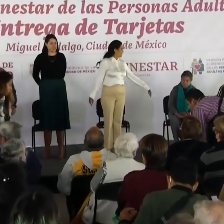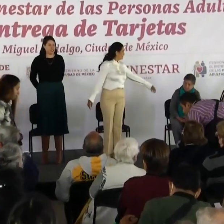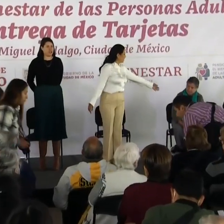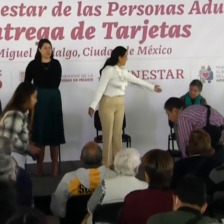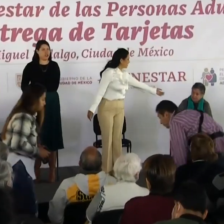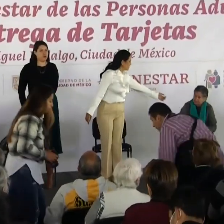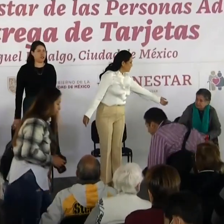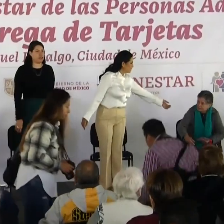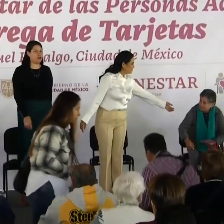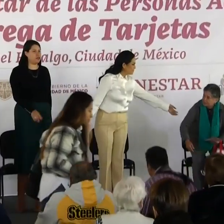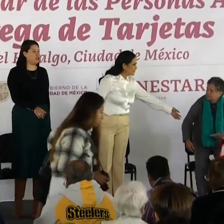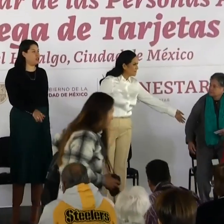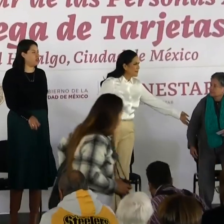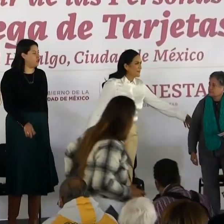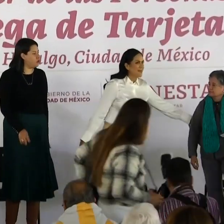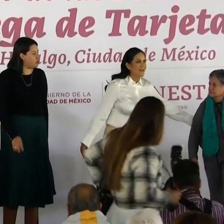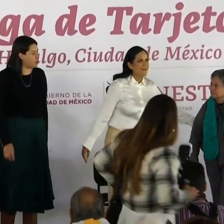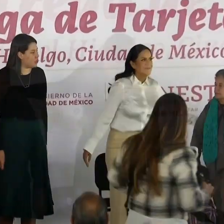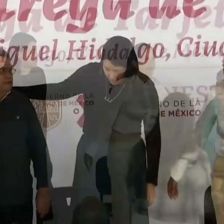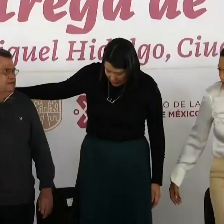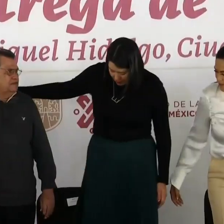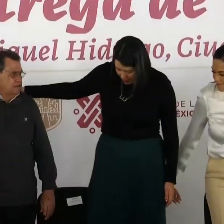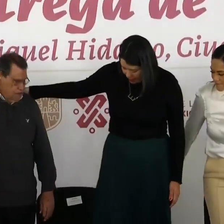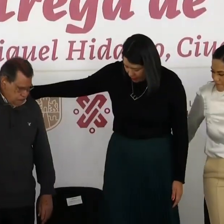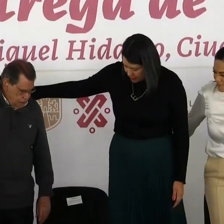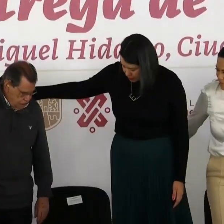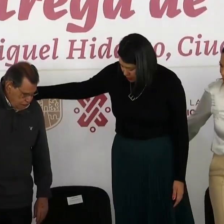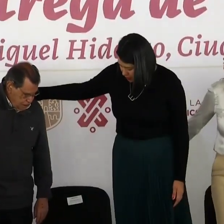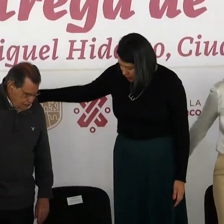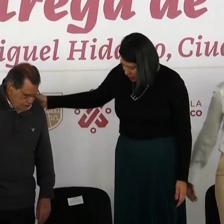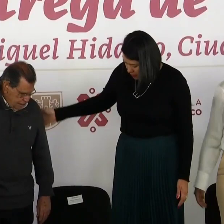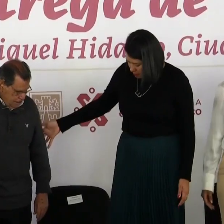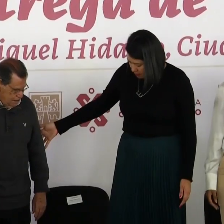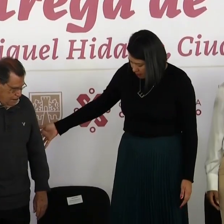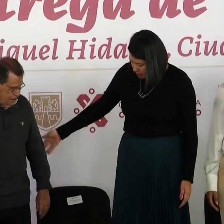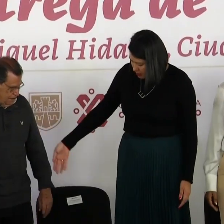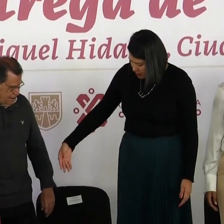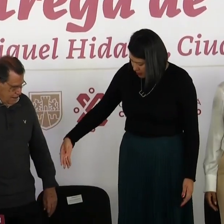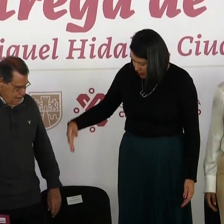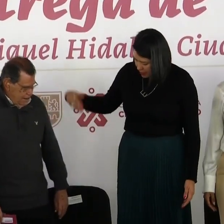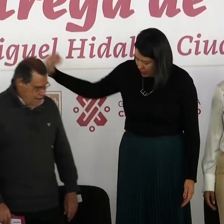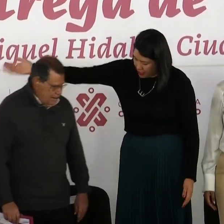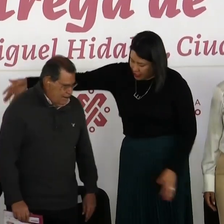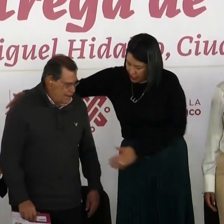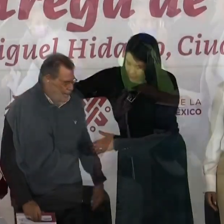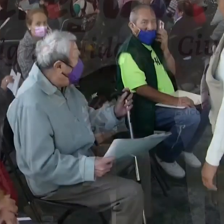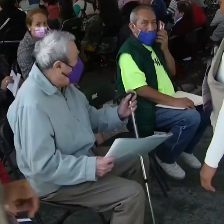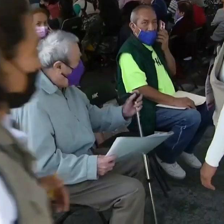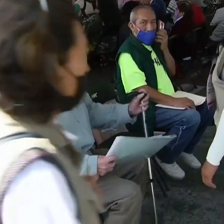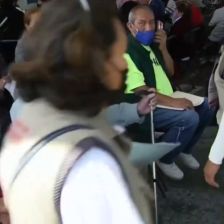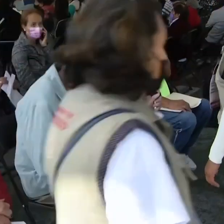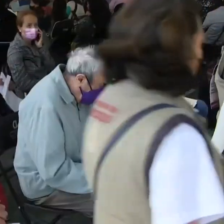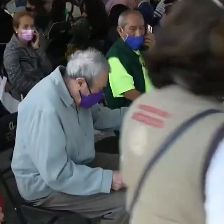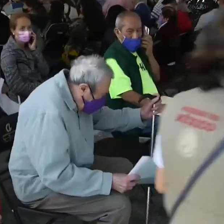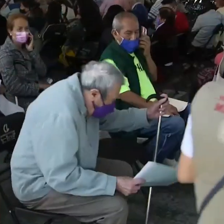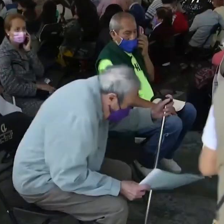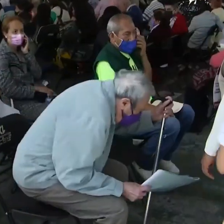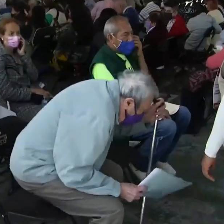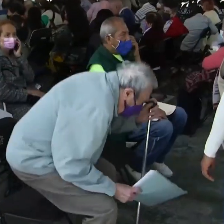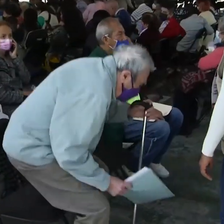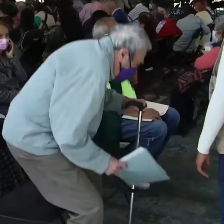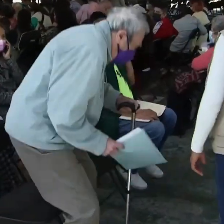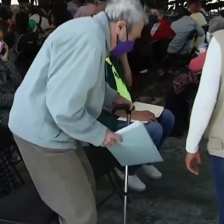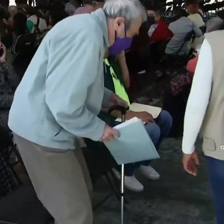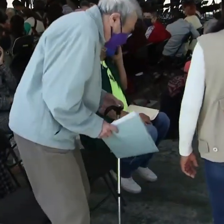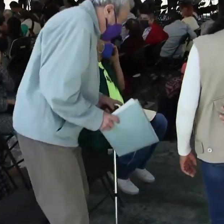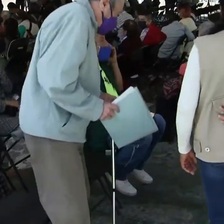proyectado cambiar desde este mes y hasta el 15 de abril de 2023 852.000 tarjetas en las 16 alcaldías